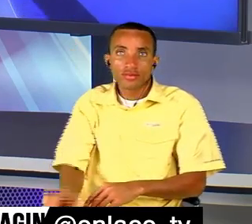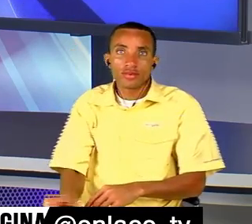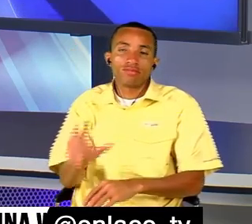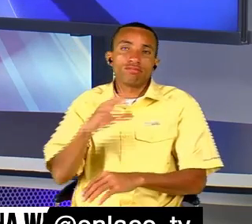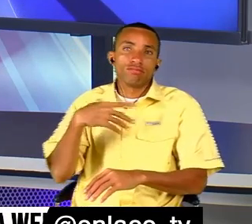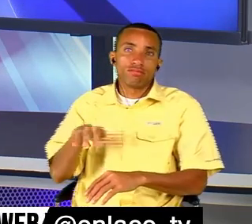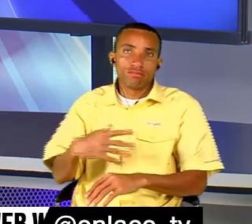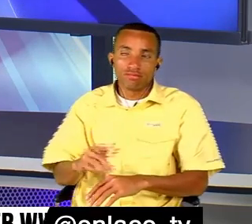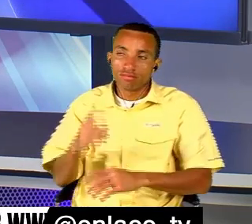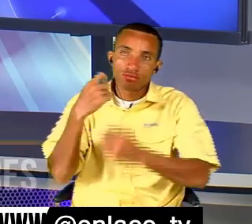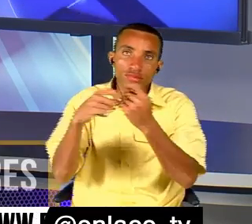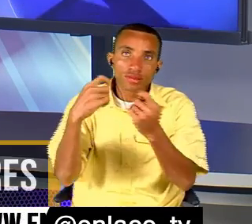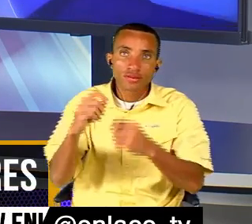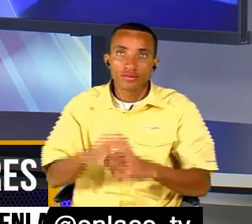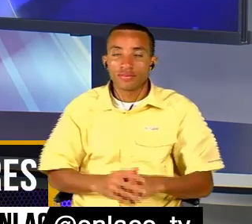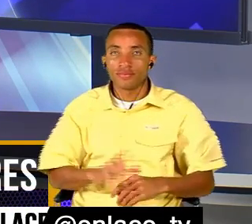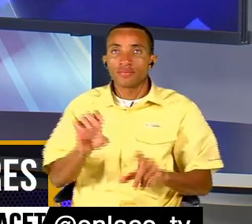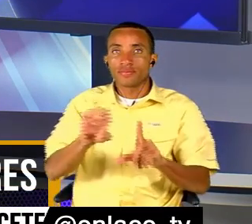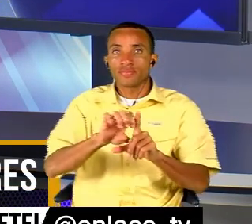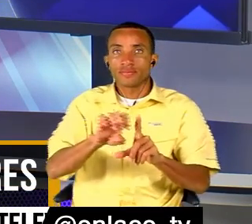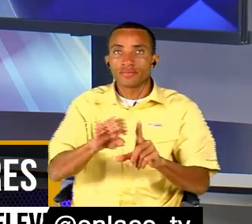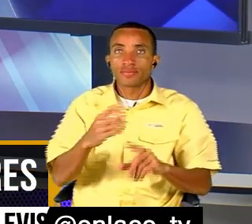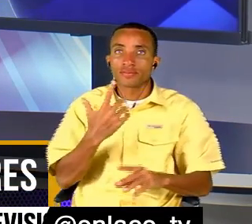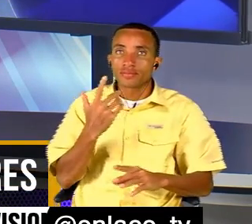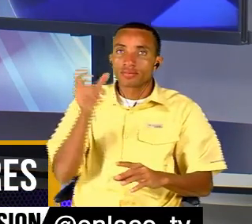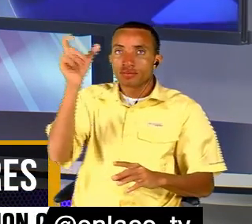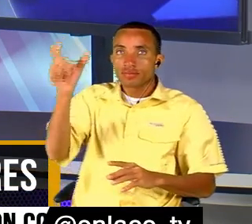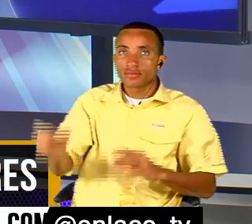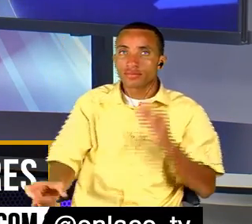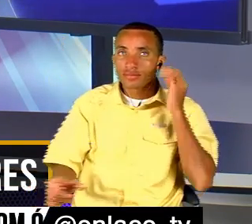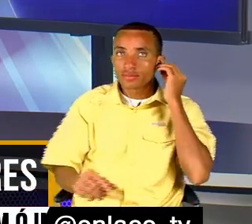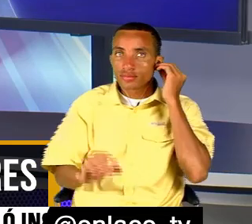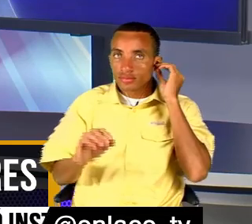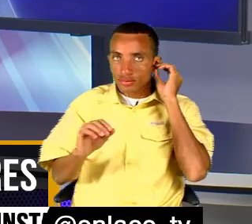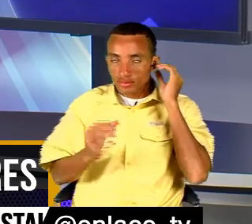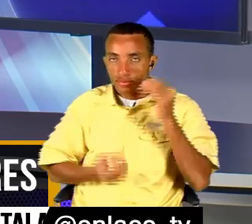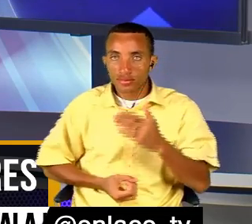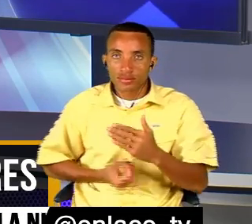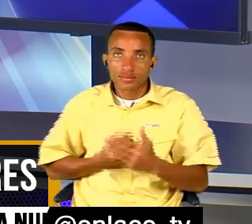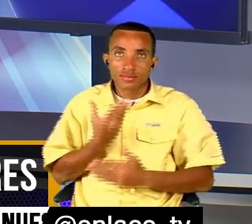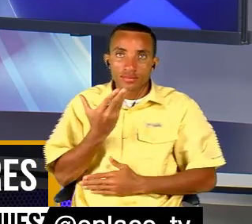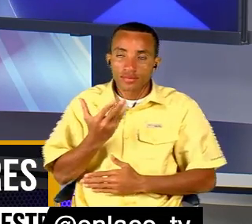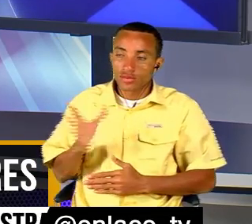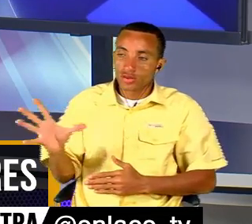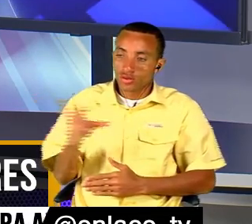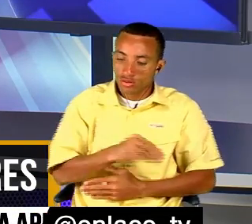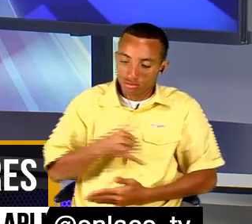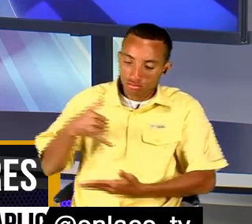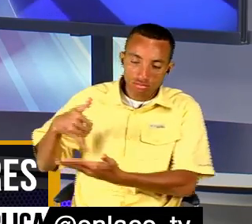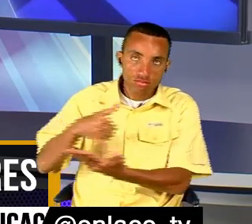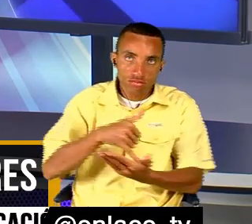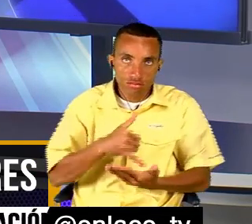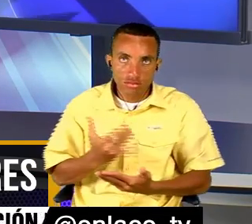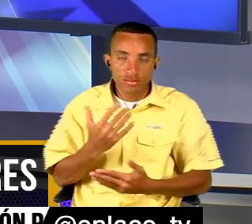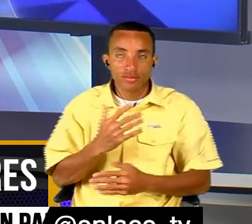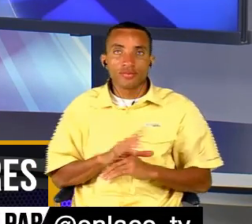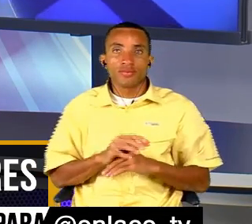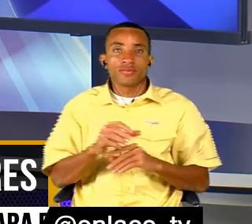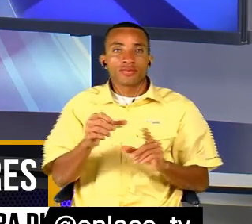en Enlace Noticias se encuentra con nosotros la persona que ha creado estos premios, que ha creado desde Noti Empresa